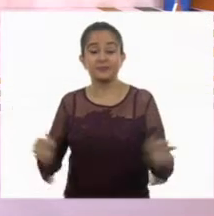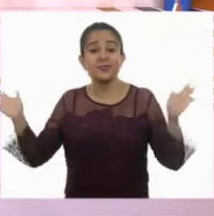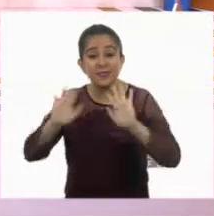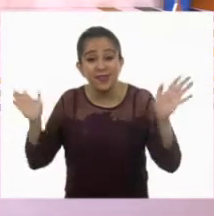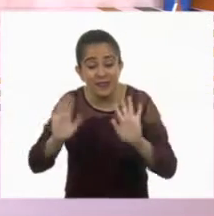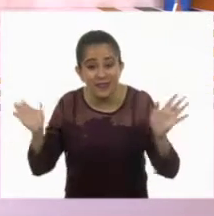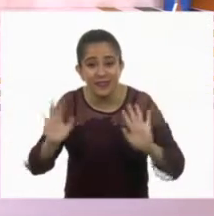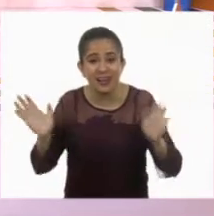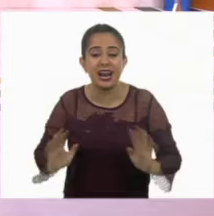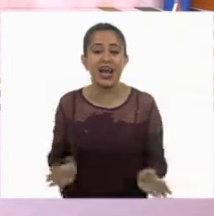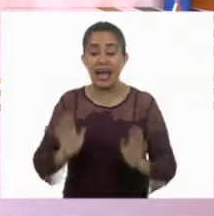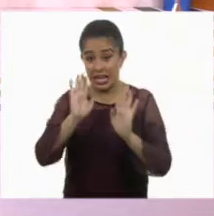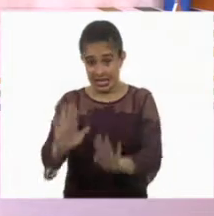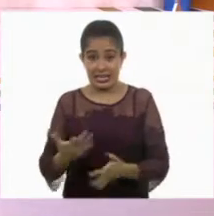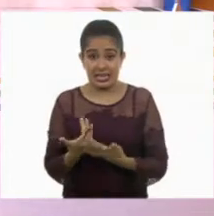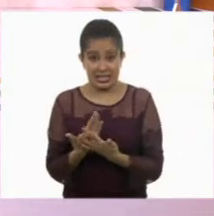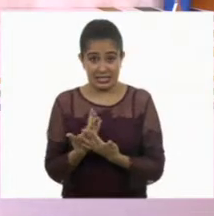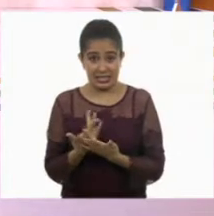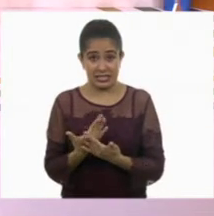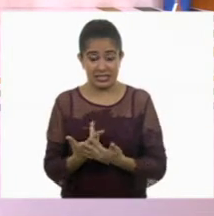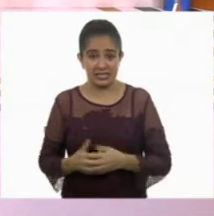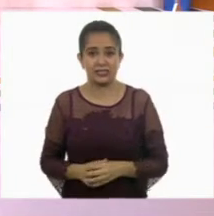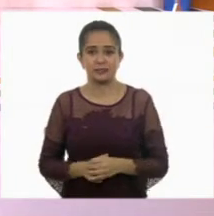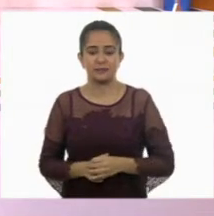están. Hola, ah, permítanme tantito.